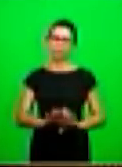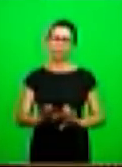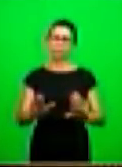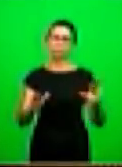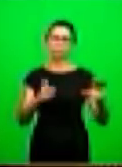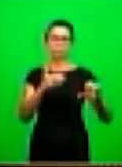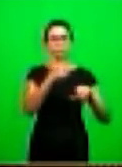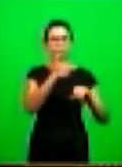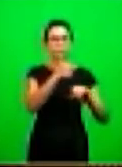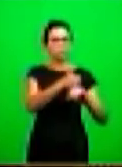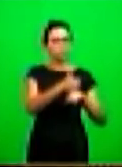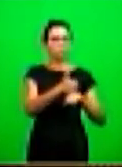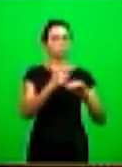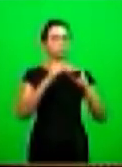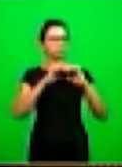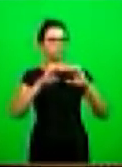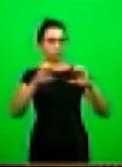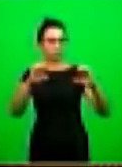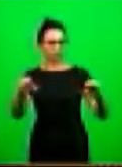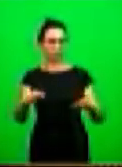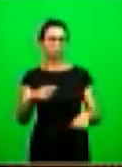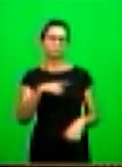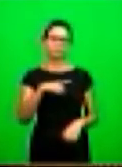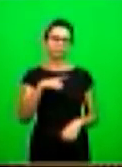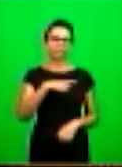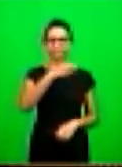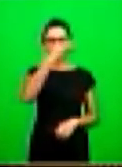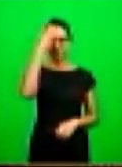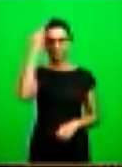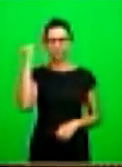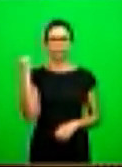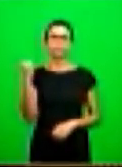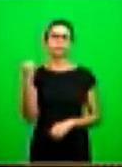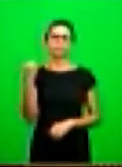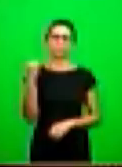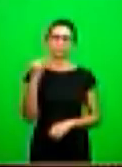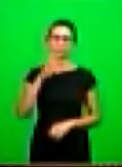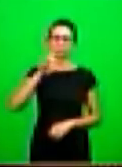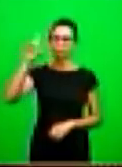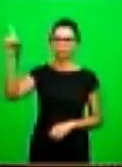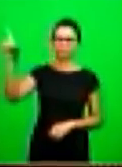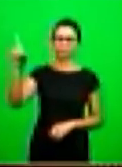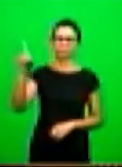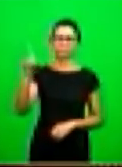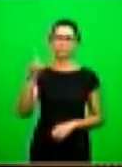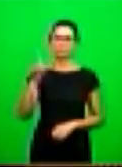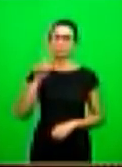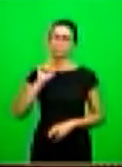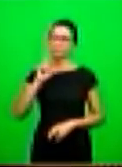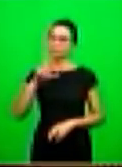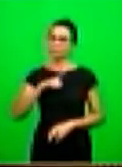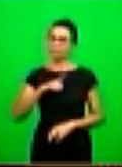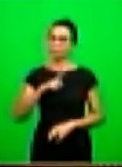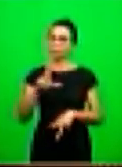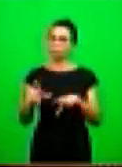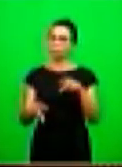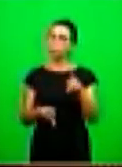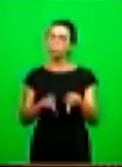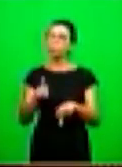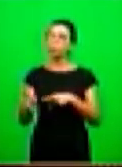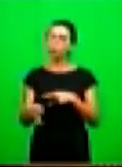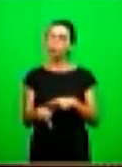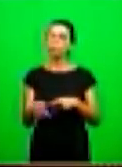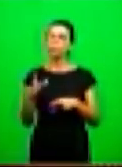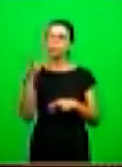el cristianismo, también está, se ha olvidado de lo que es profético, pero hay un pueblo que